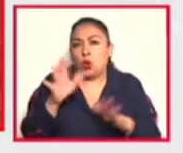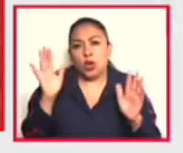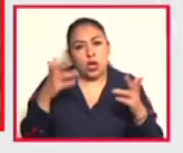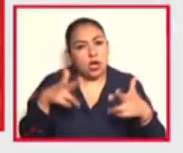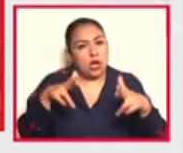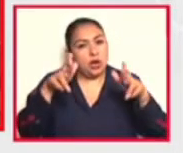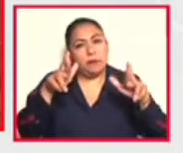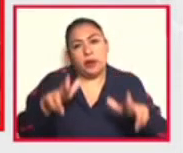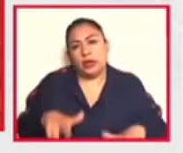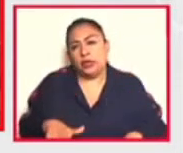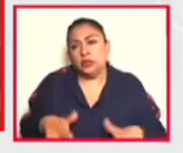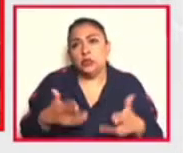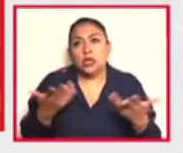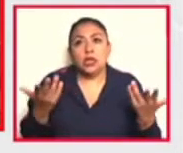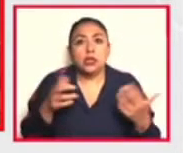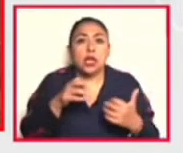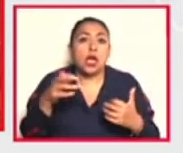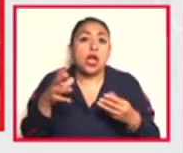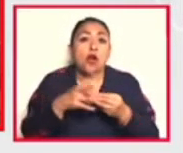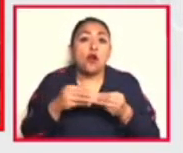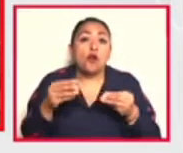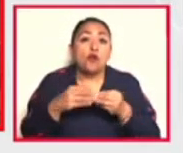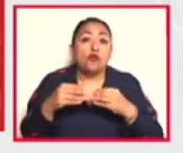que nada a los frutos de la costa.